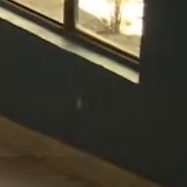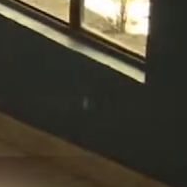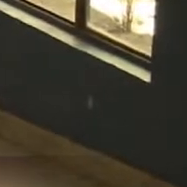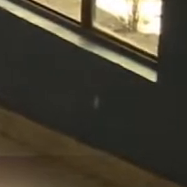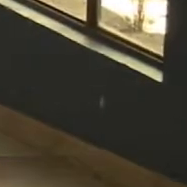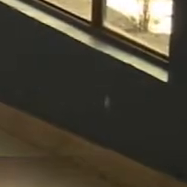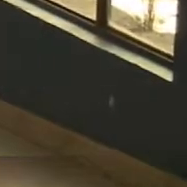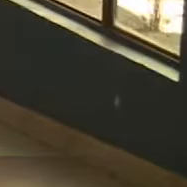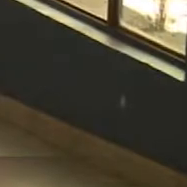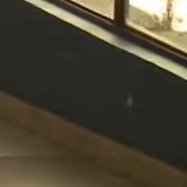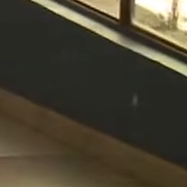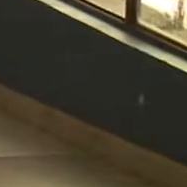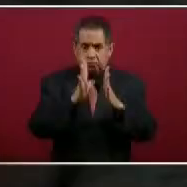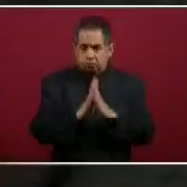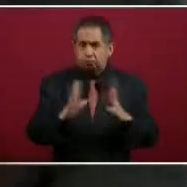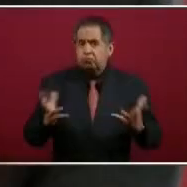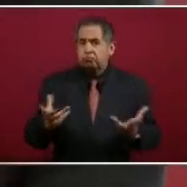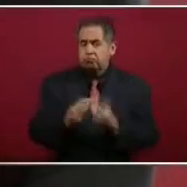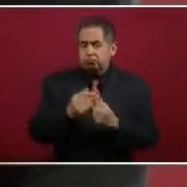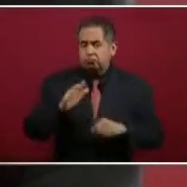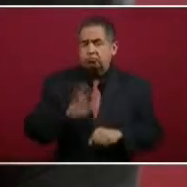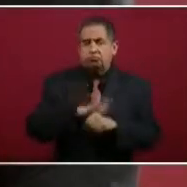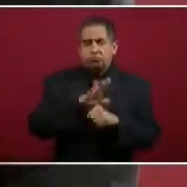personas fallecidas.